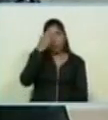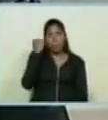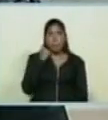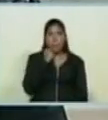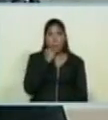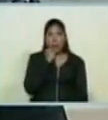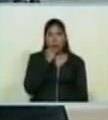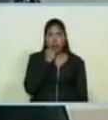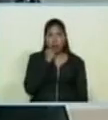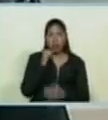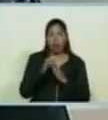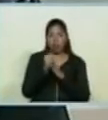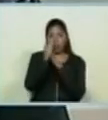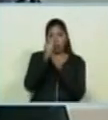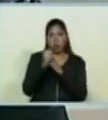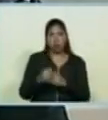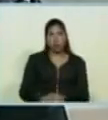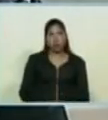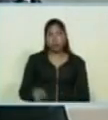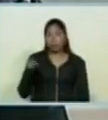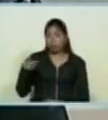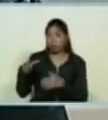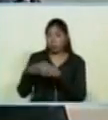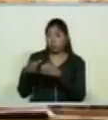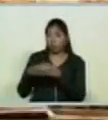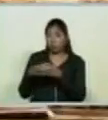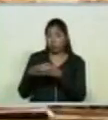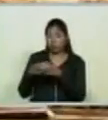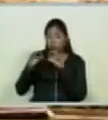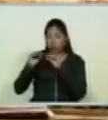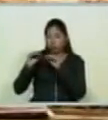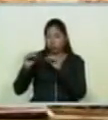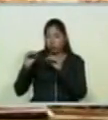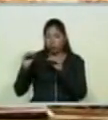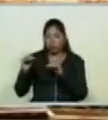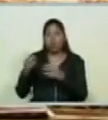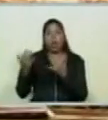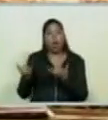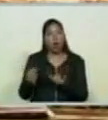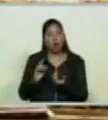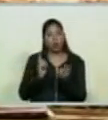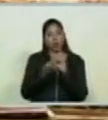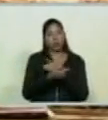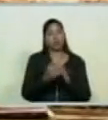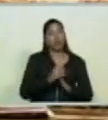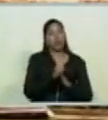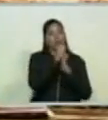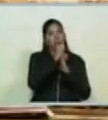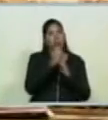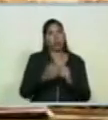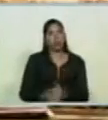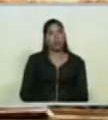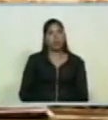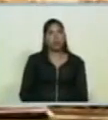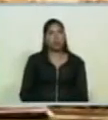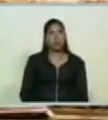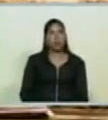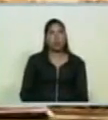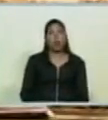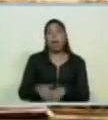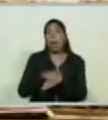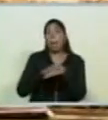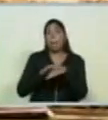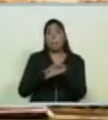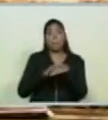¿no? Forjada y formada allí. Eso es muy importante, que los ministros y ministras no vienen